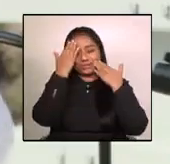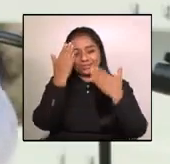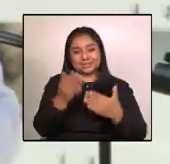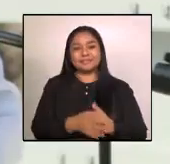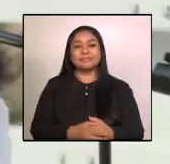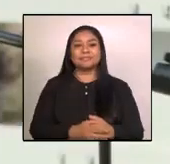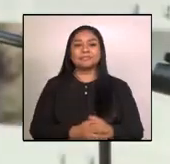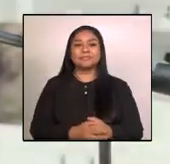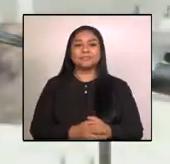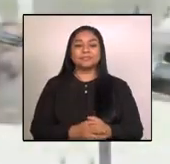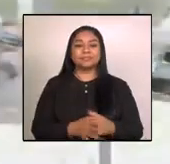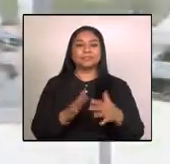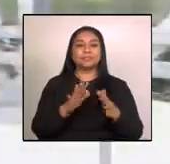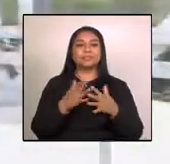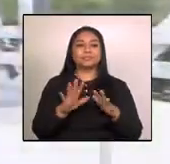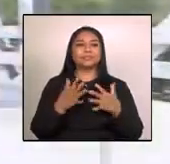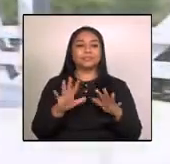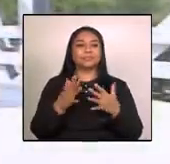gracias.